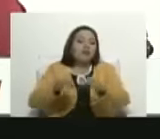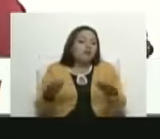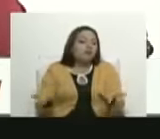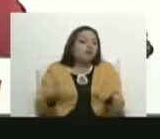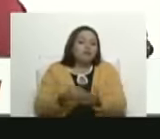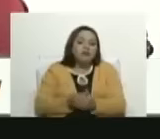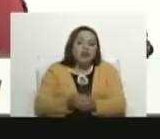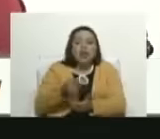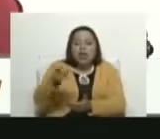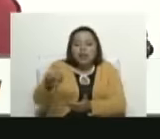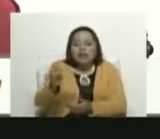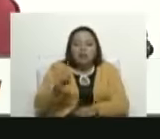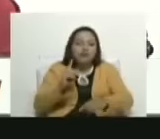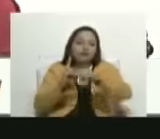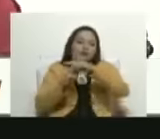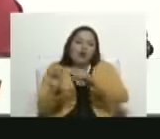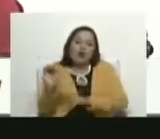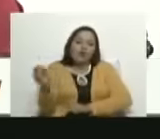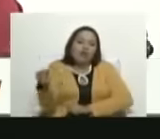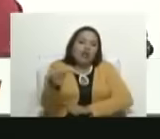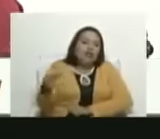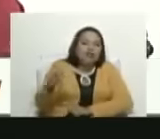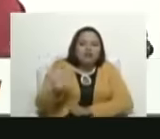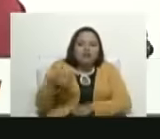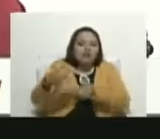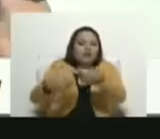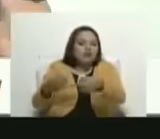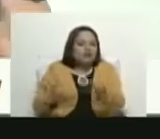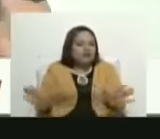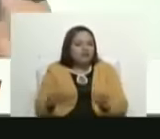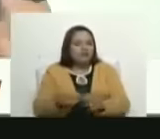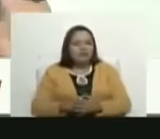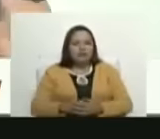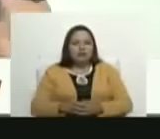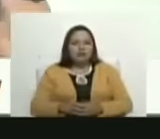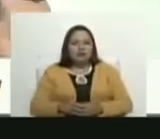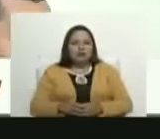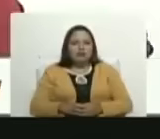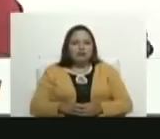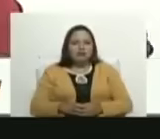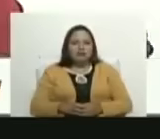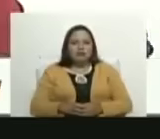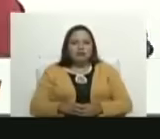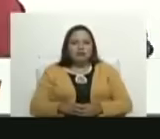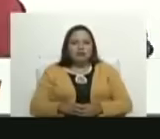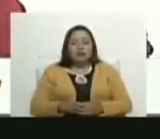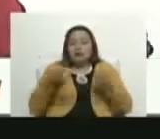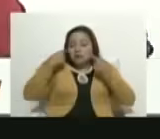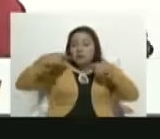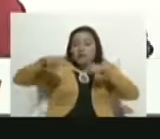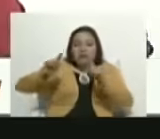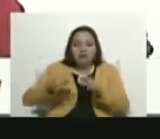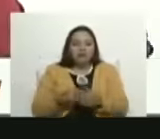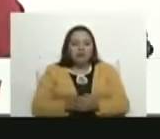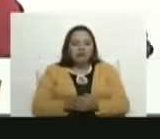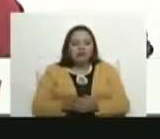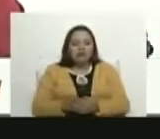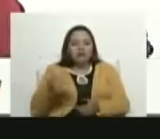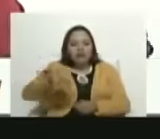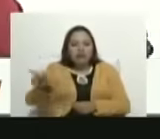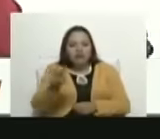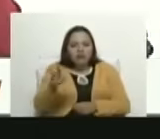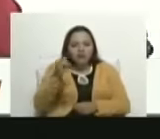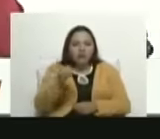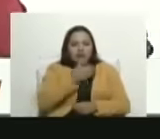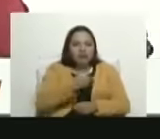si eso les ha funcionado o no les ha funcionado. A lo mejor, si aquí en Venezuela hubiese un presidente